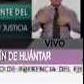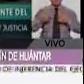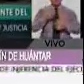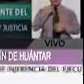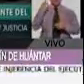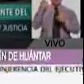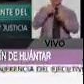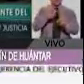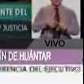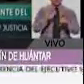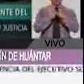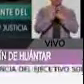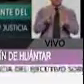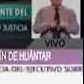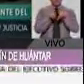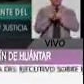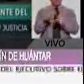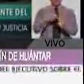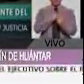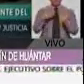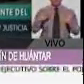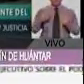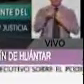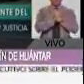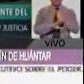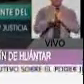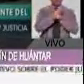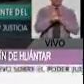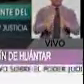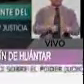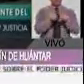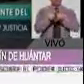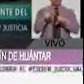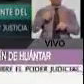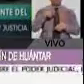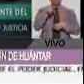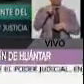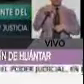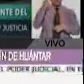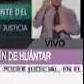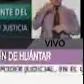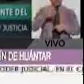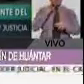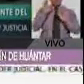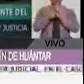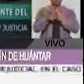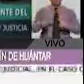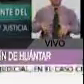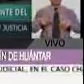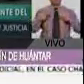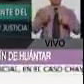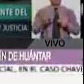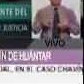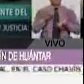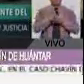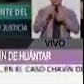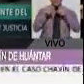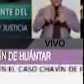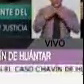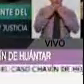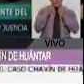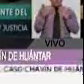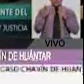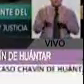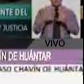denunciarlo constitucionalmente a usted y al ministro Cateriano. Y de otro lado, ¿qué piensa usted sobre esta posibilidad de que se estaría